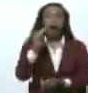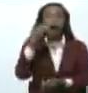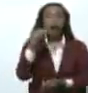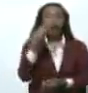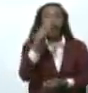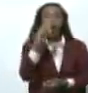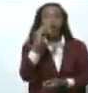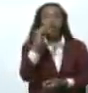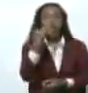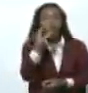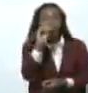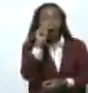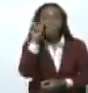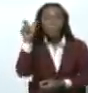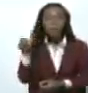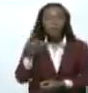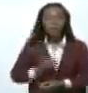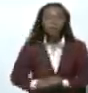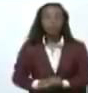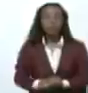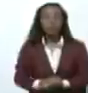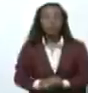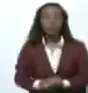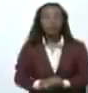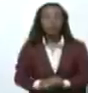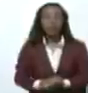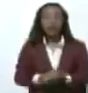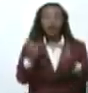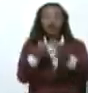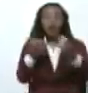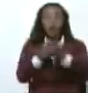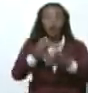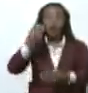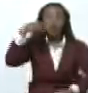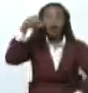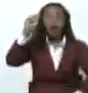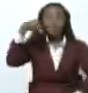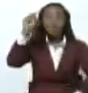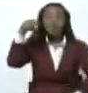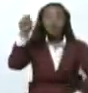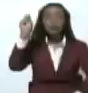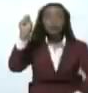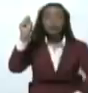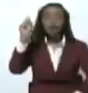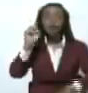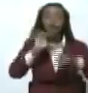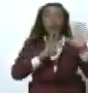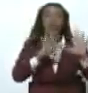Ecarri Angola, del partido Lápiz, con